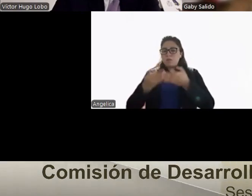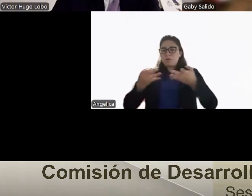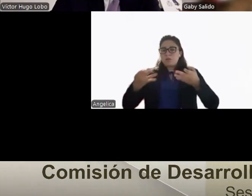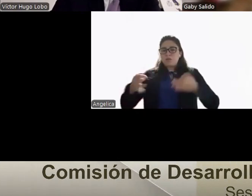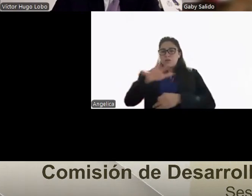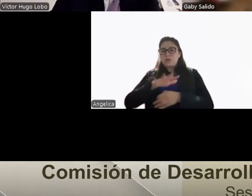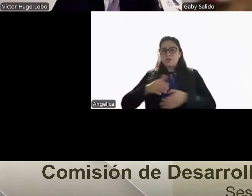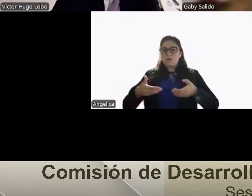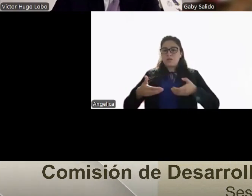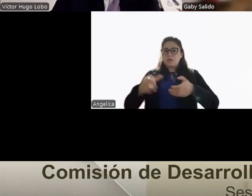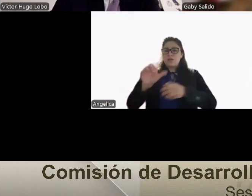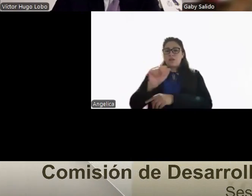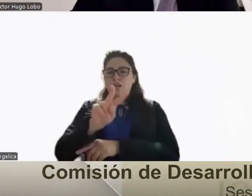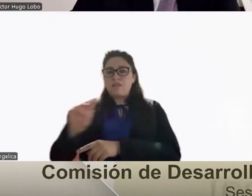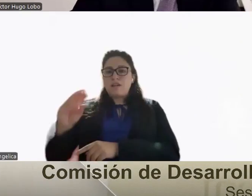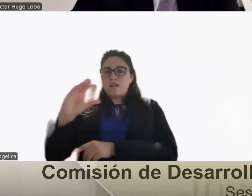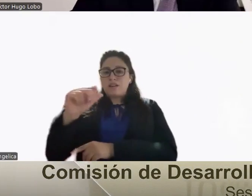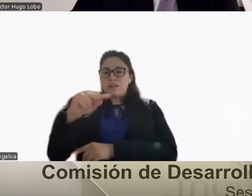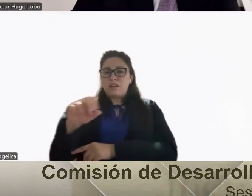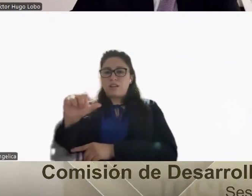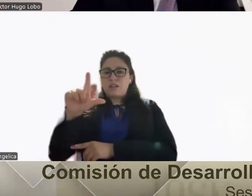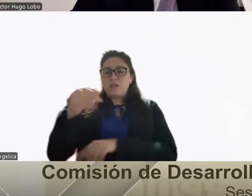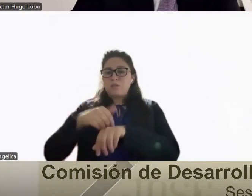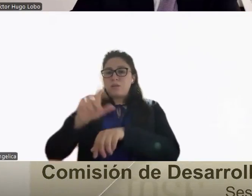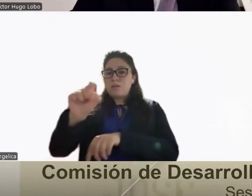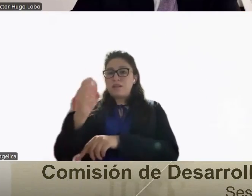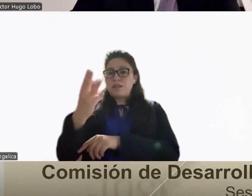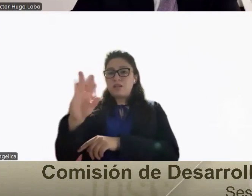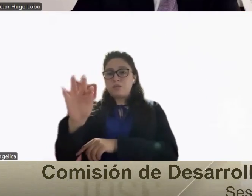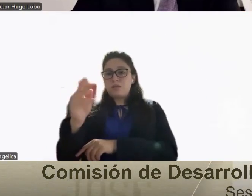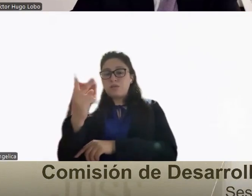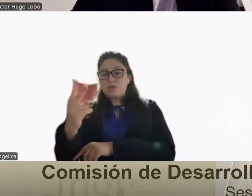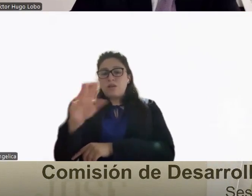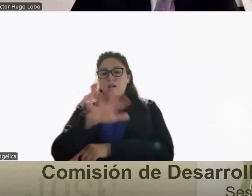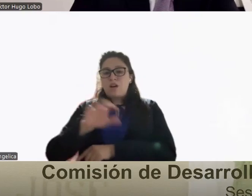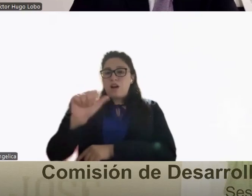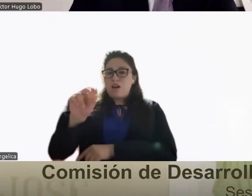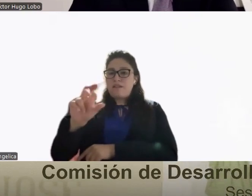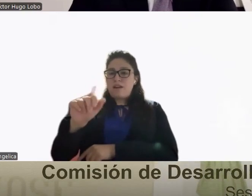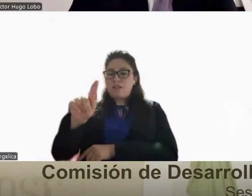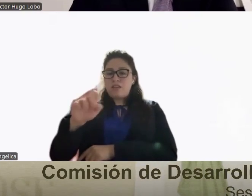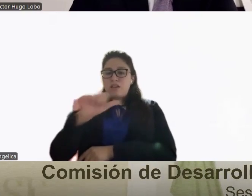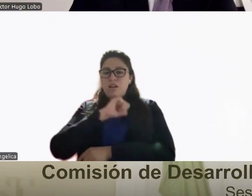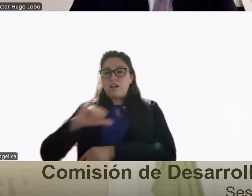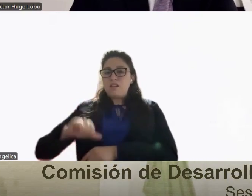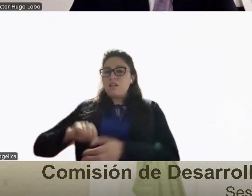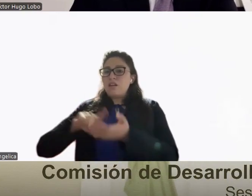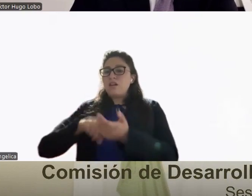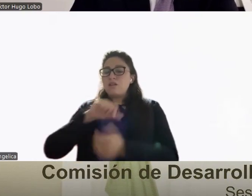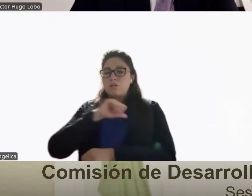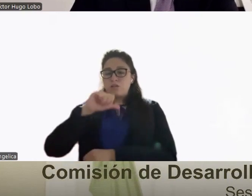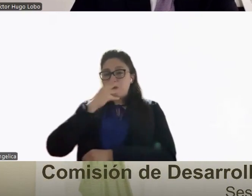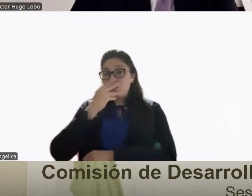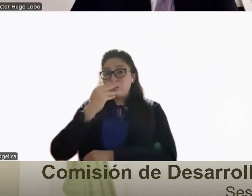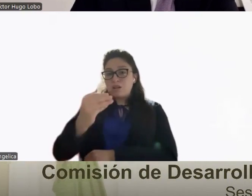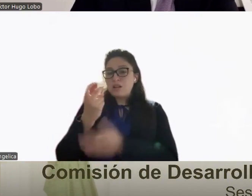ubicado en Avenida Canal de Miramontes número 2342, Colonia Avante, Alcaldía Coyoacán. Respecto a la iniciativa que se dictamina, tiene como finalidad la autorización